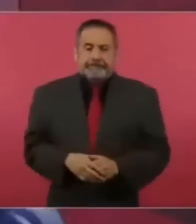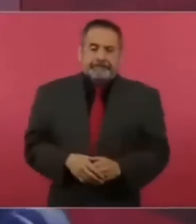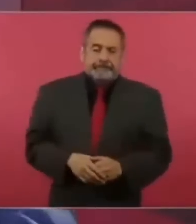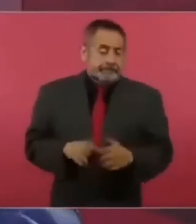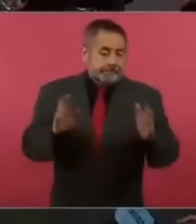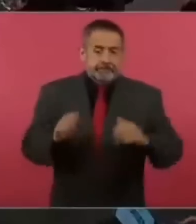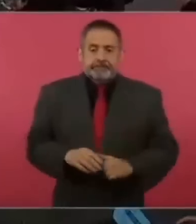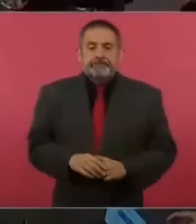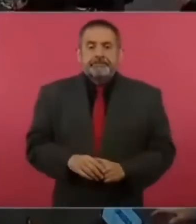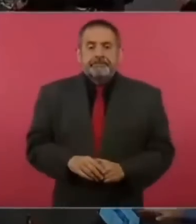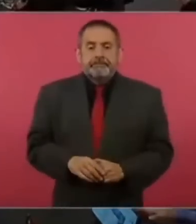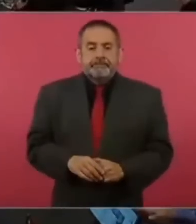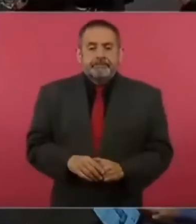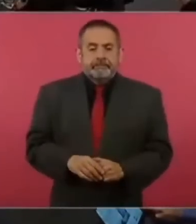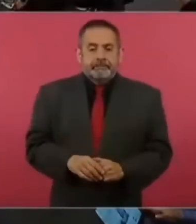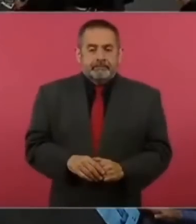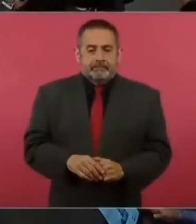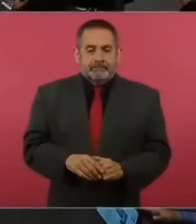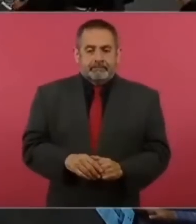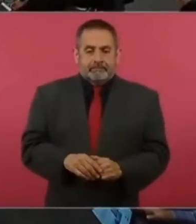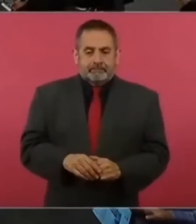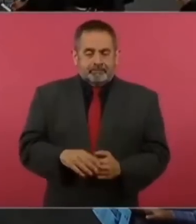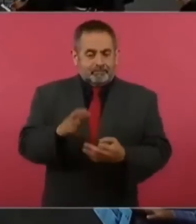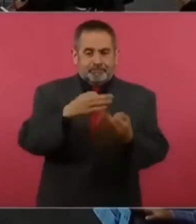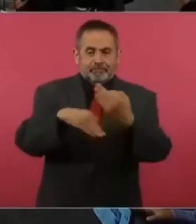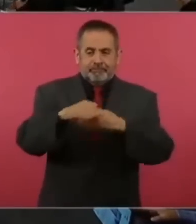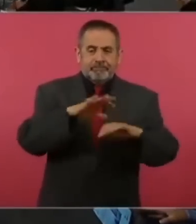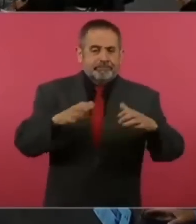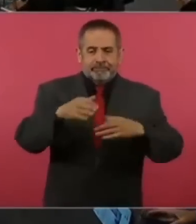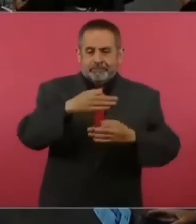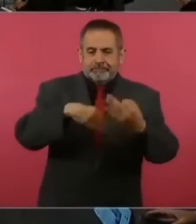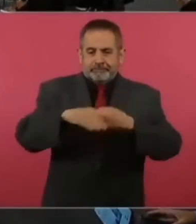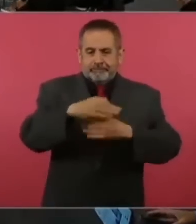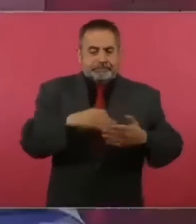Pero bueno, todos, ¿no?